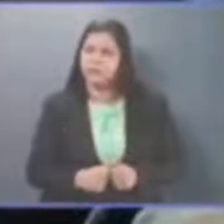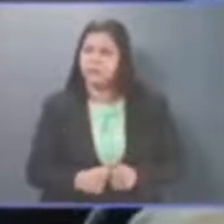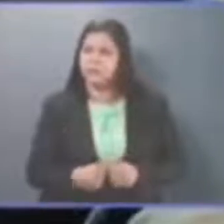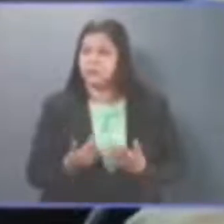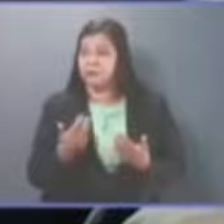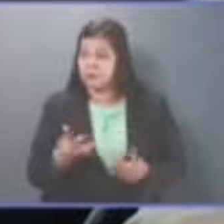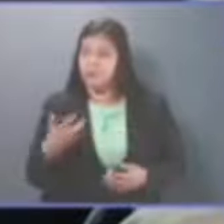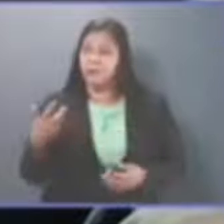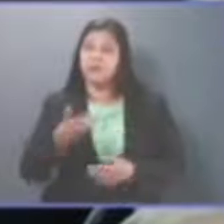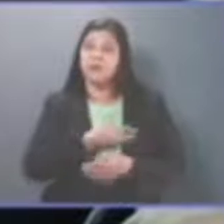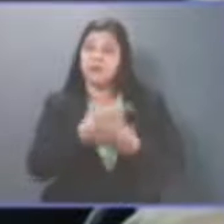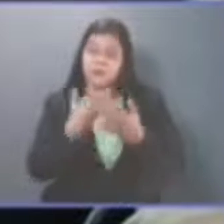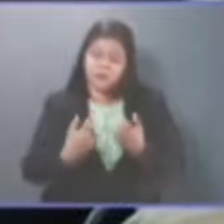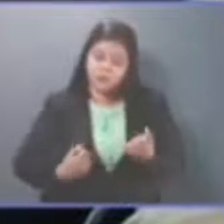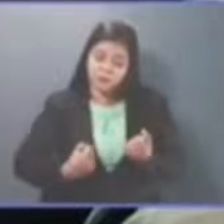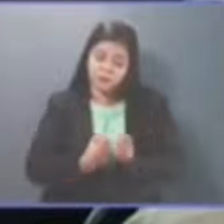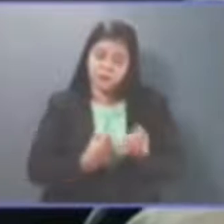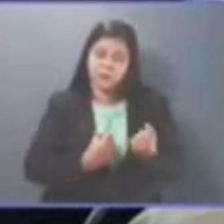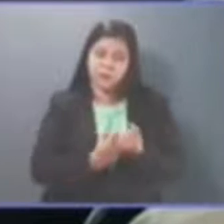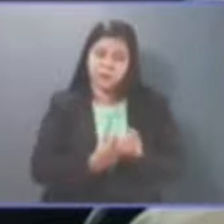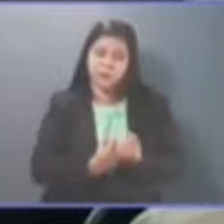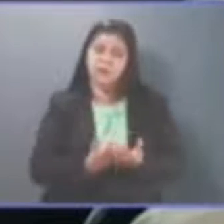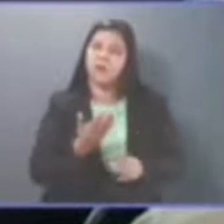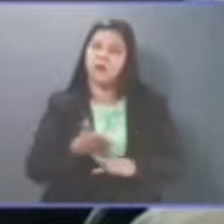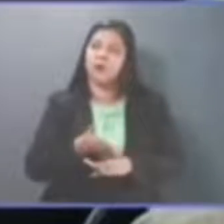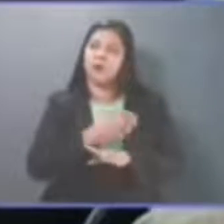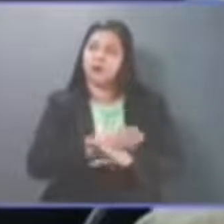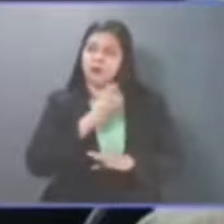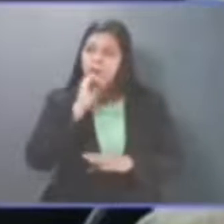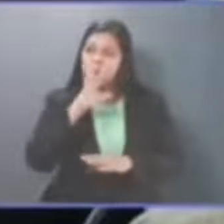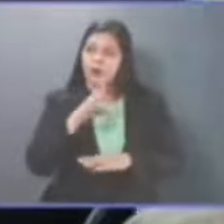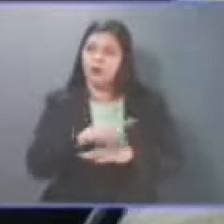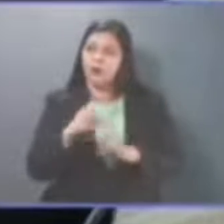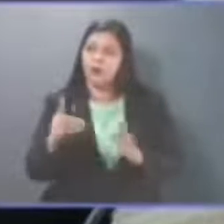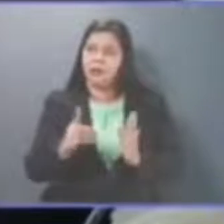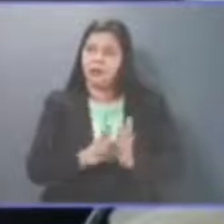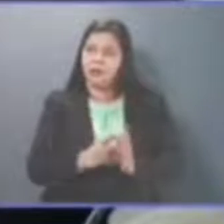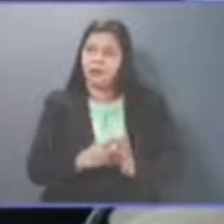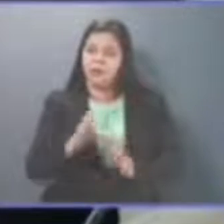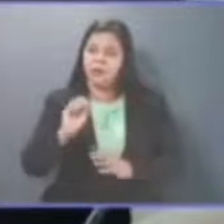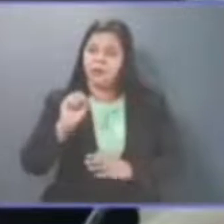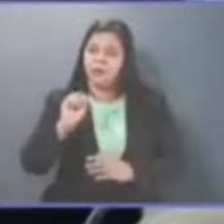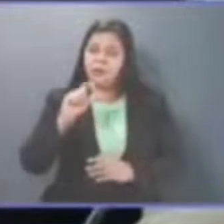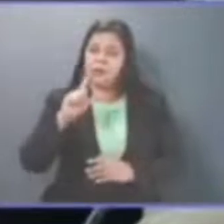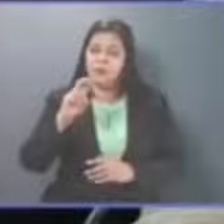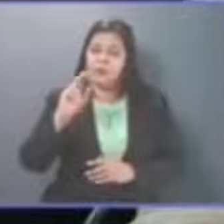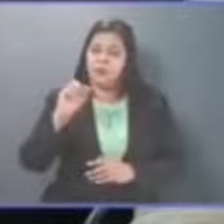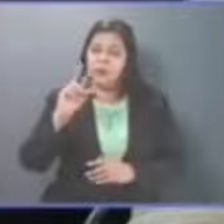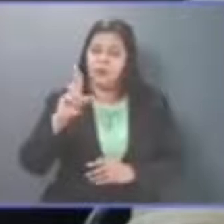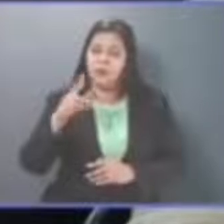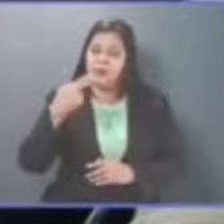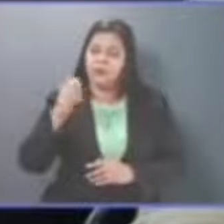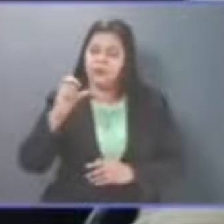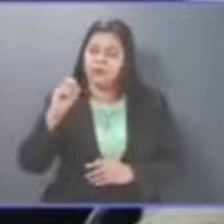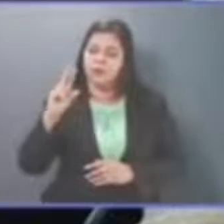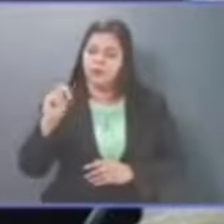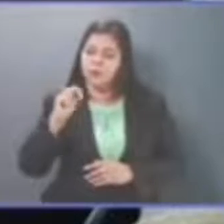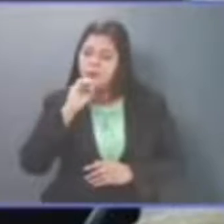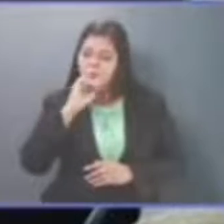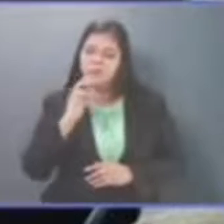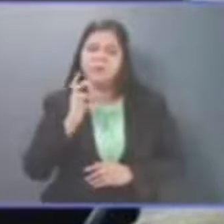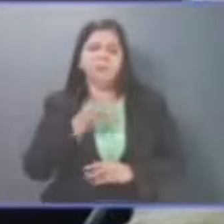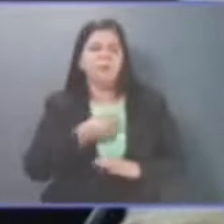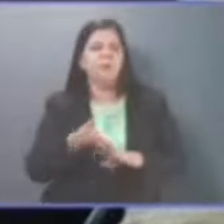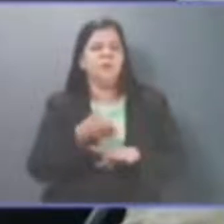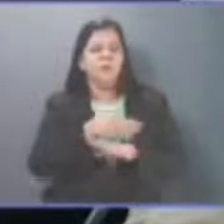Así es que aquí estamos para apoyarles. Ya lo decía el diputado Salvador Chacón, que hicimos ese